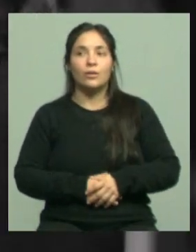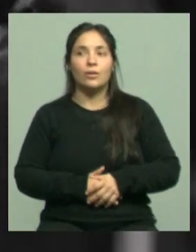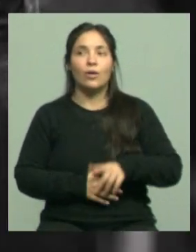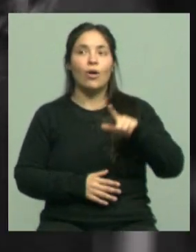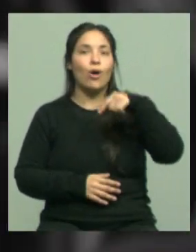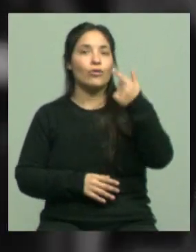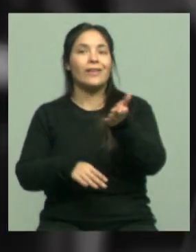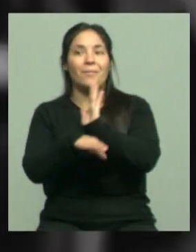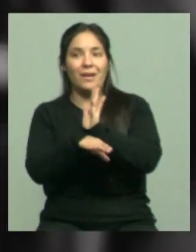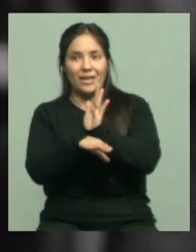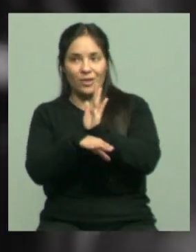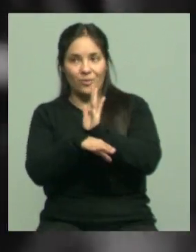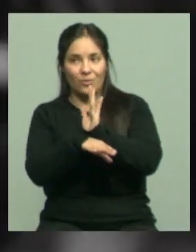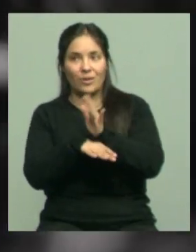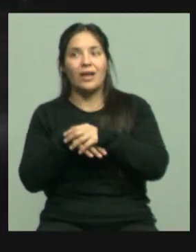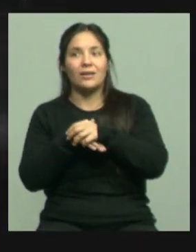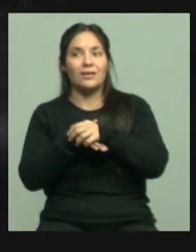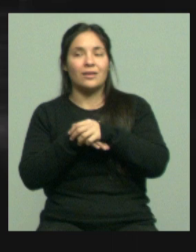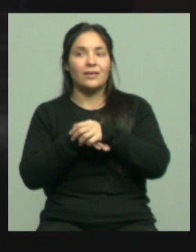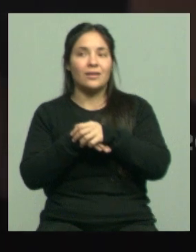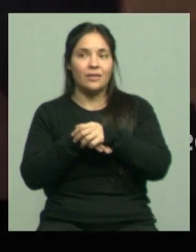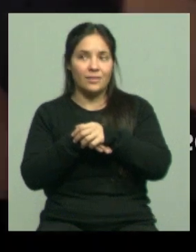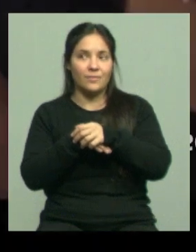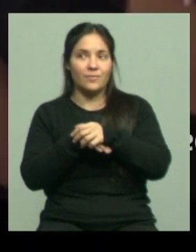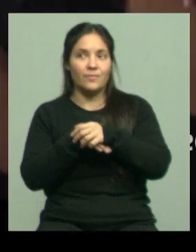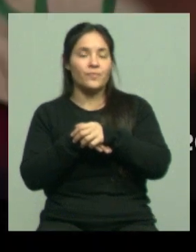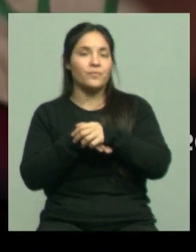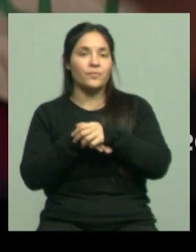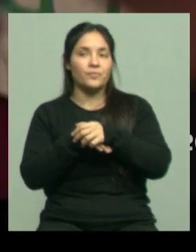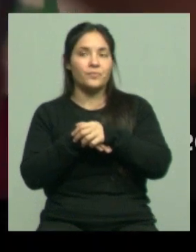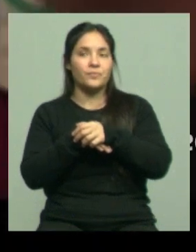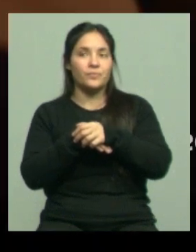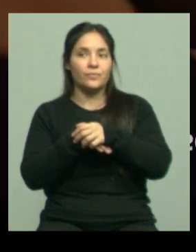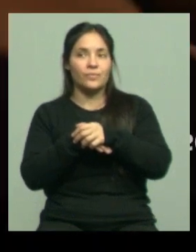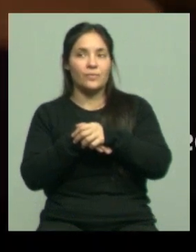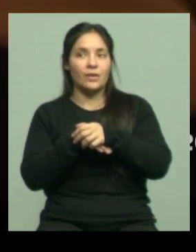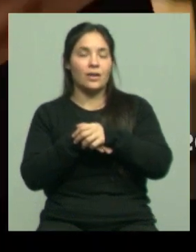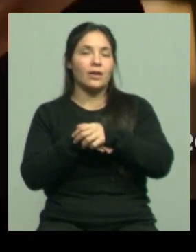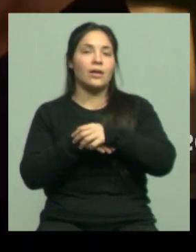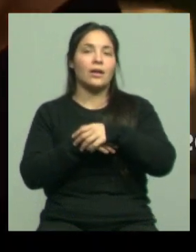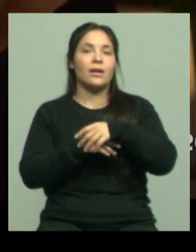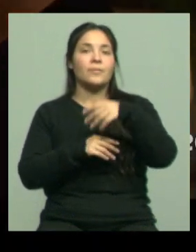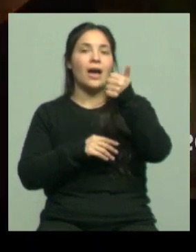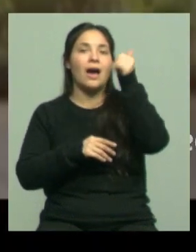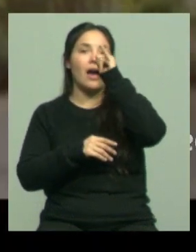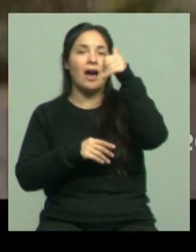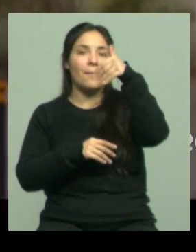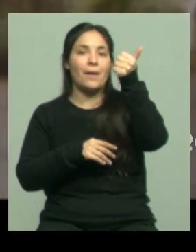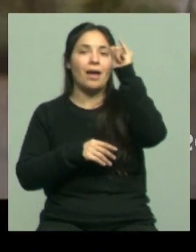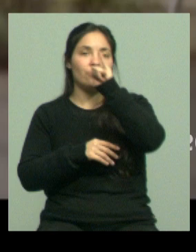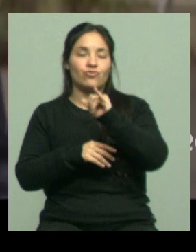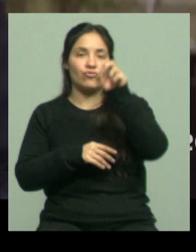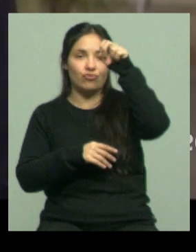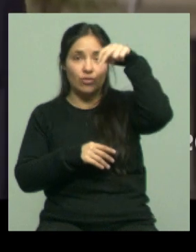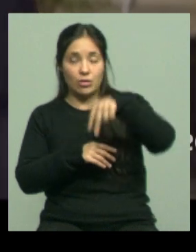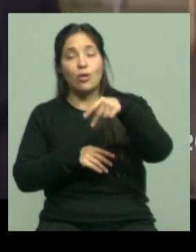Noah Baumbach, pero protagonizada por la propia Greta Gerwig. Y en Amazon Prime Video tienen para disfrutar Fleabag,